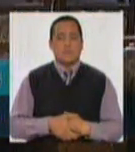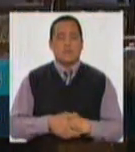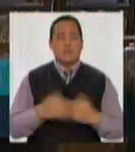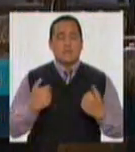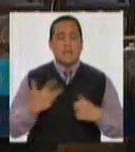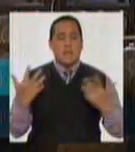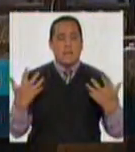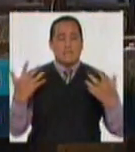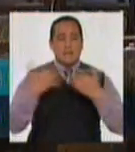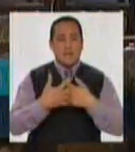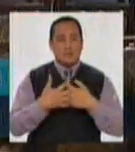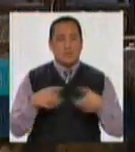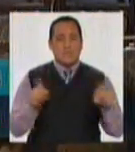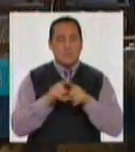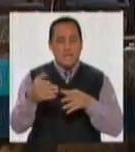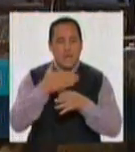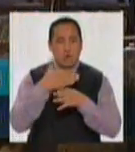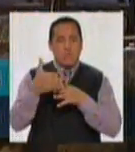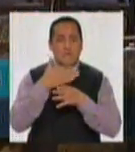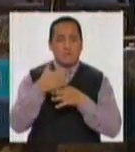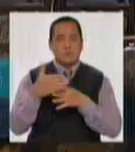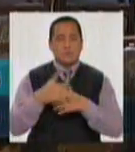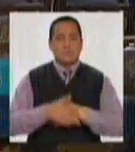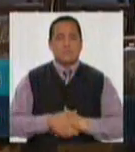la integración y la cooperación